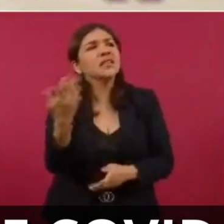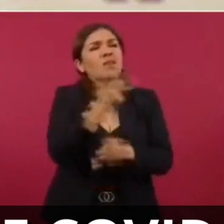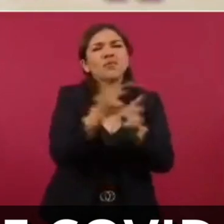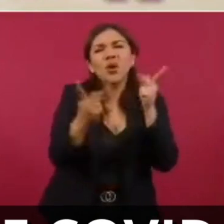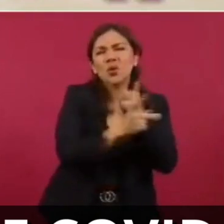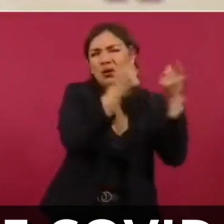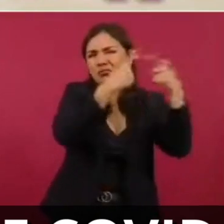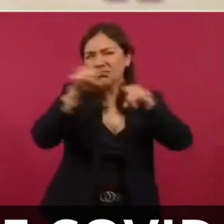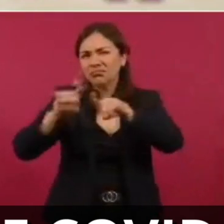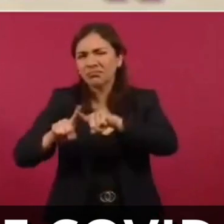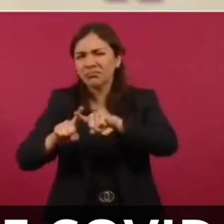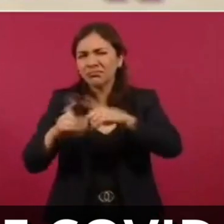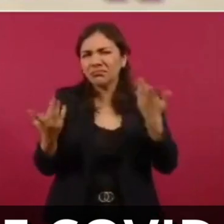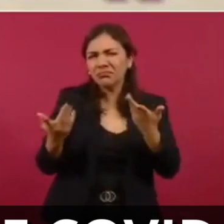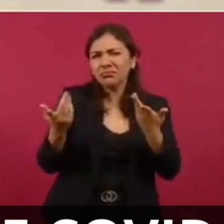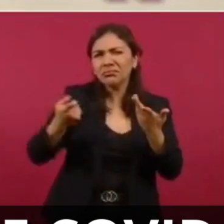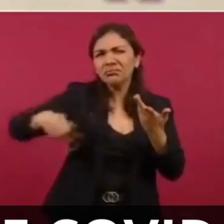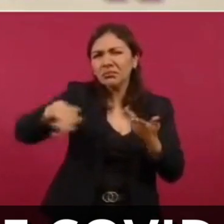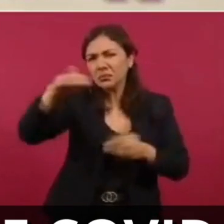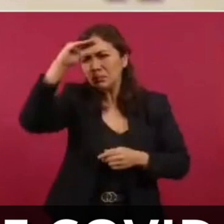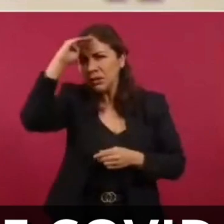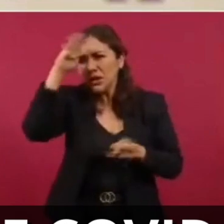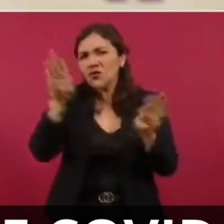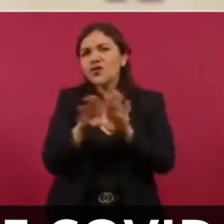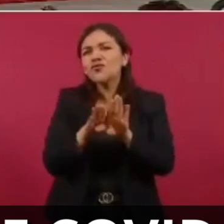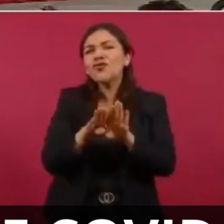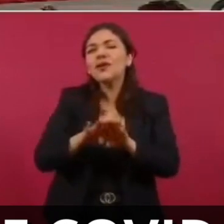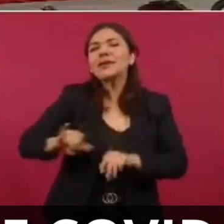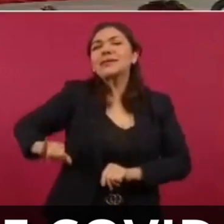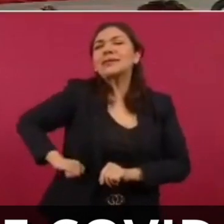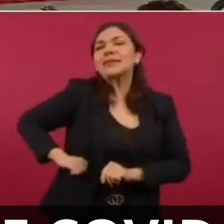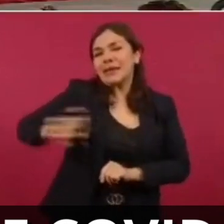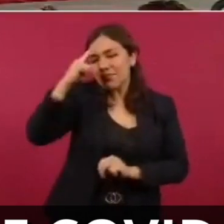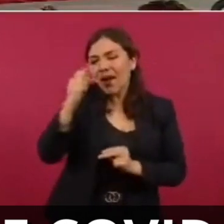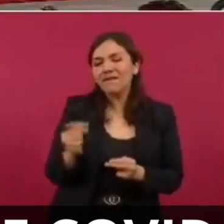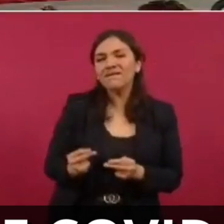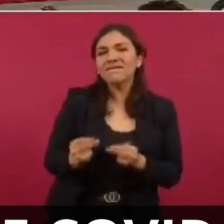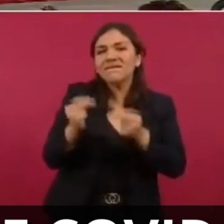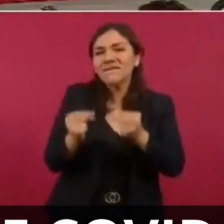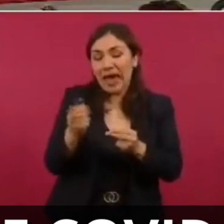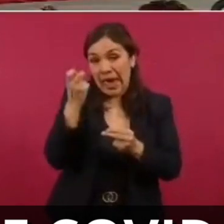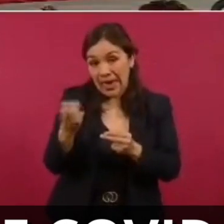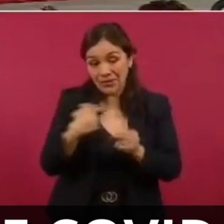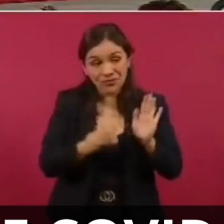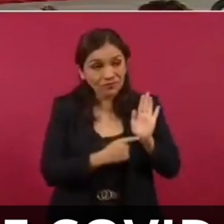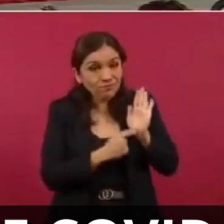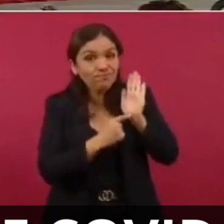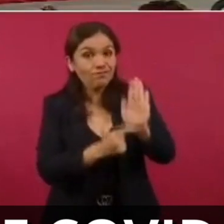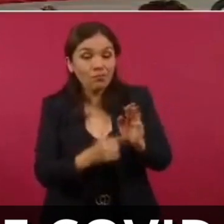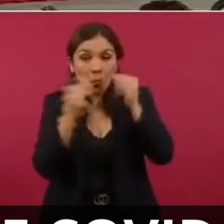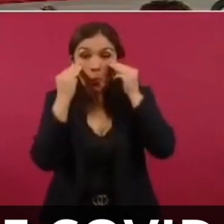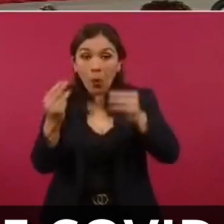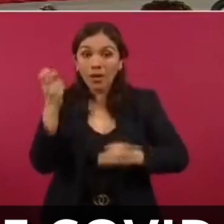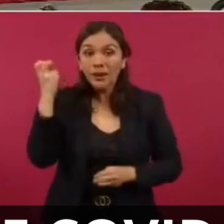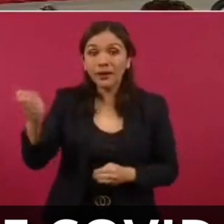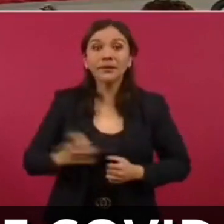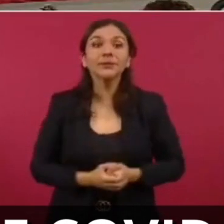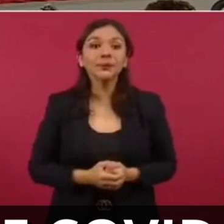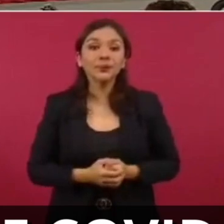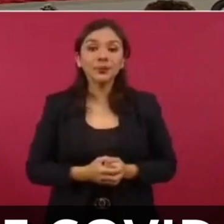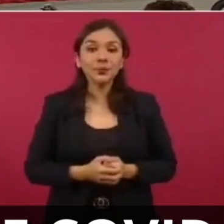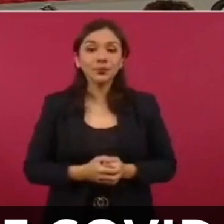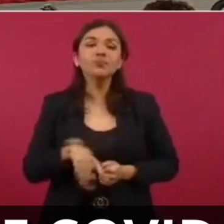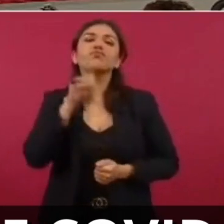cuando hay algún apremio por parte de los intereses comerciales. Y eso es lo que queremos mostrar ahora. También, por